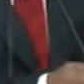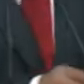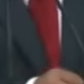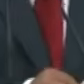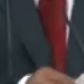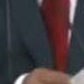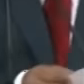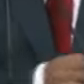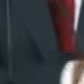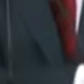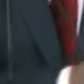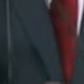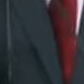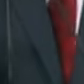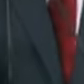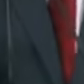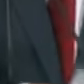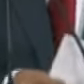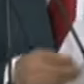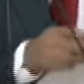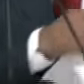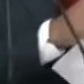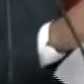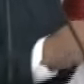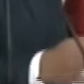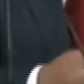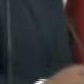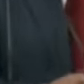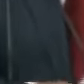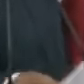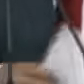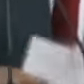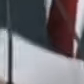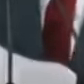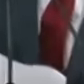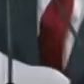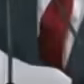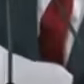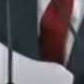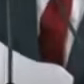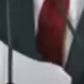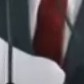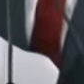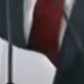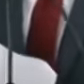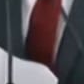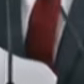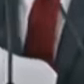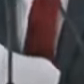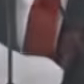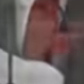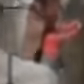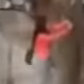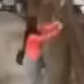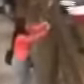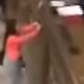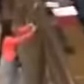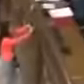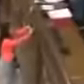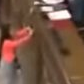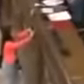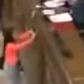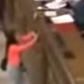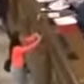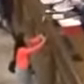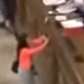Petróleos de Venezuela S.A., PDVSA, y otras juntas administradoras ad hoc de PDV Holding, de CITGO Holding y de CITGO